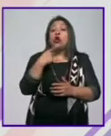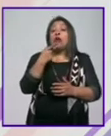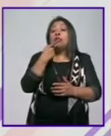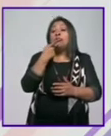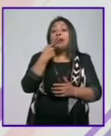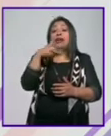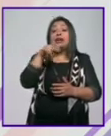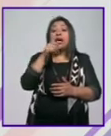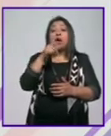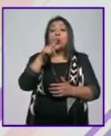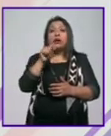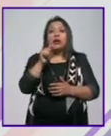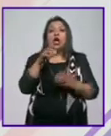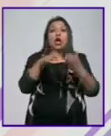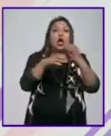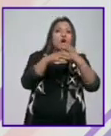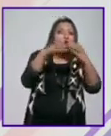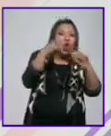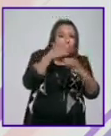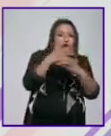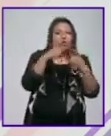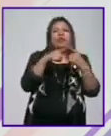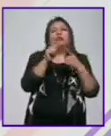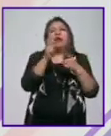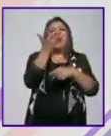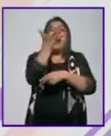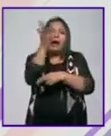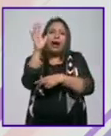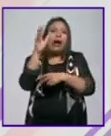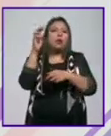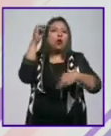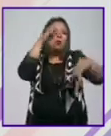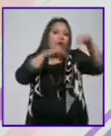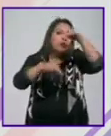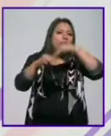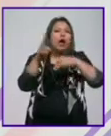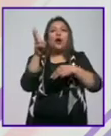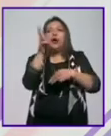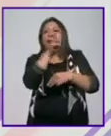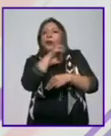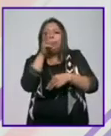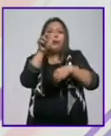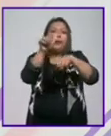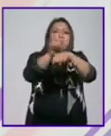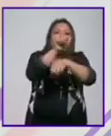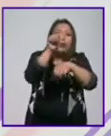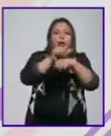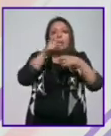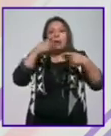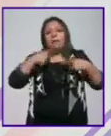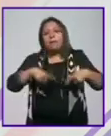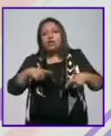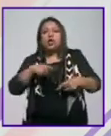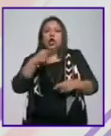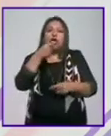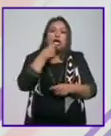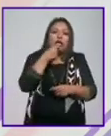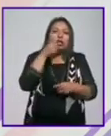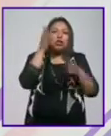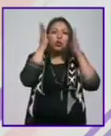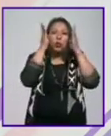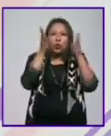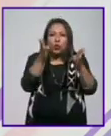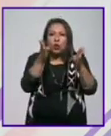náhuatl, las cosas, es decir, los árboles, el cerro, el aire, un automóvil, una persona, un niño, un